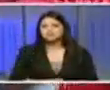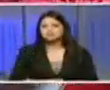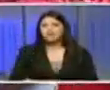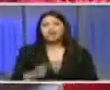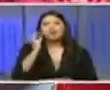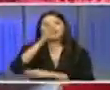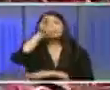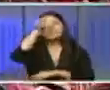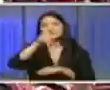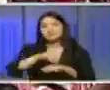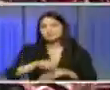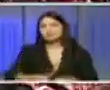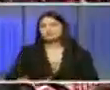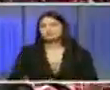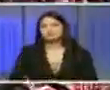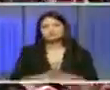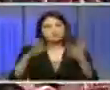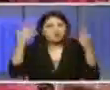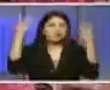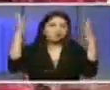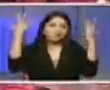Asamblea Nacional.